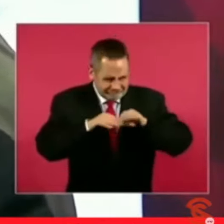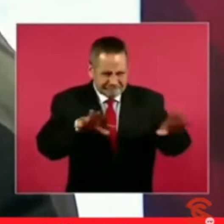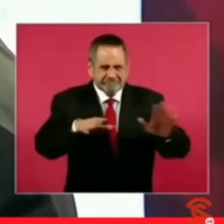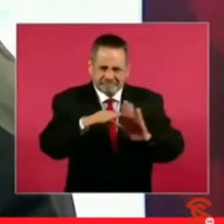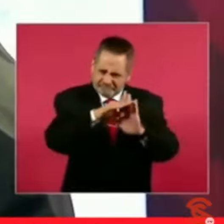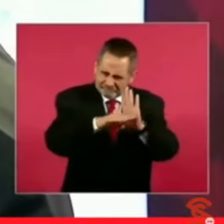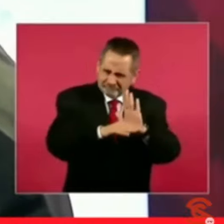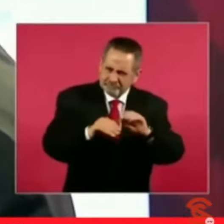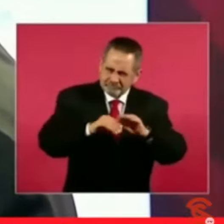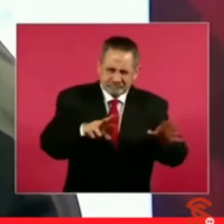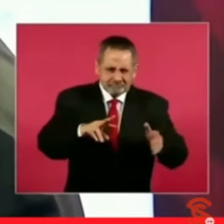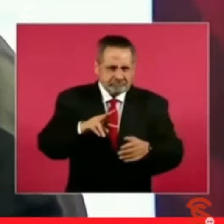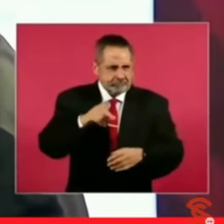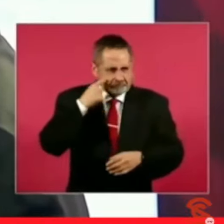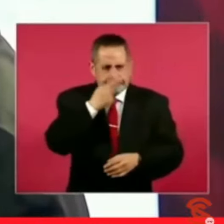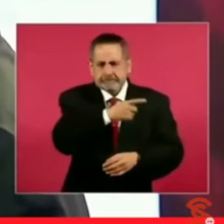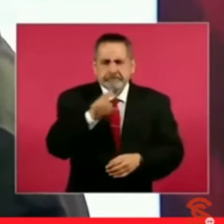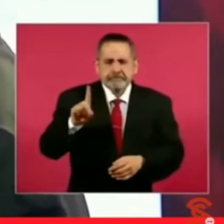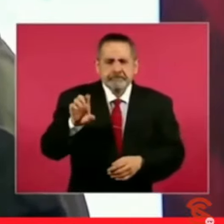decir la DEA,